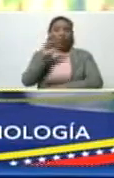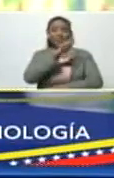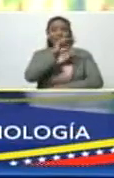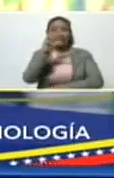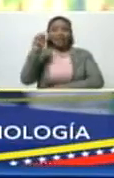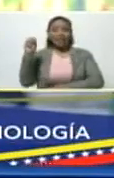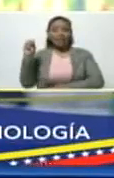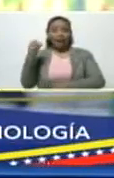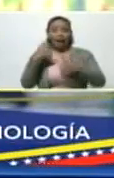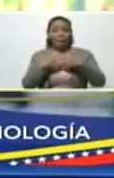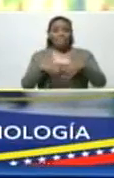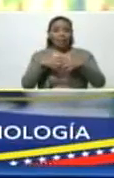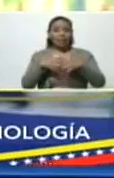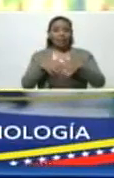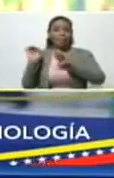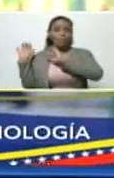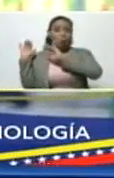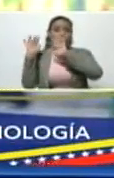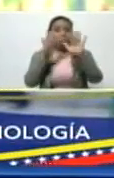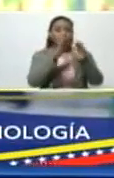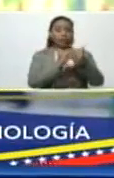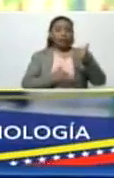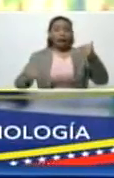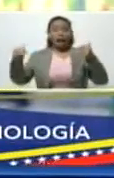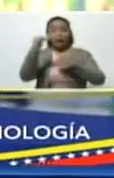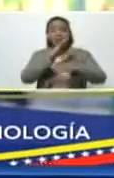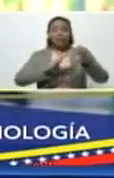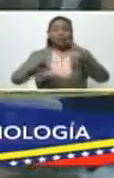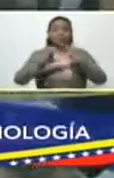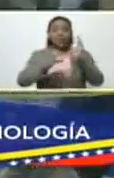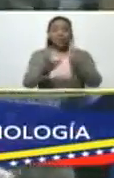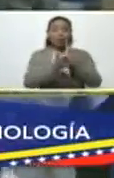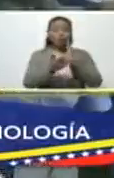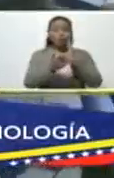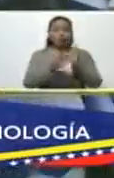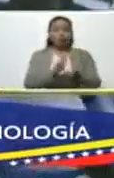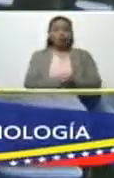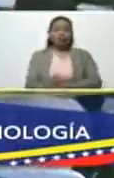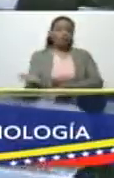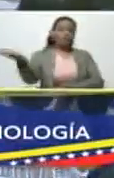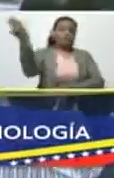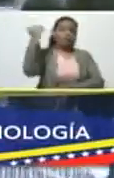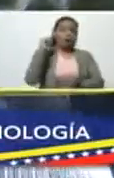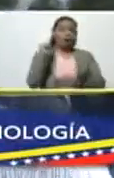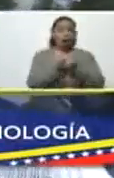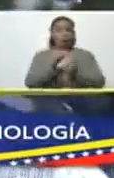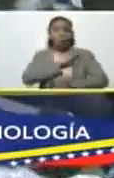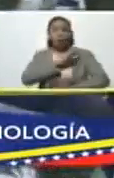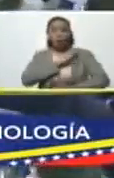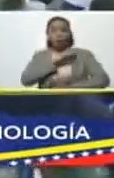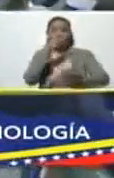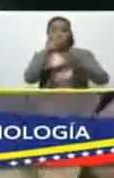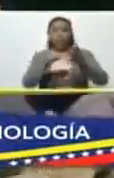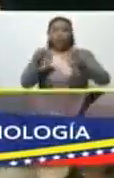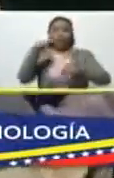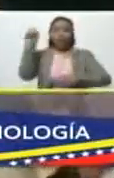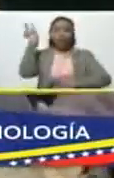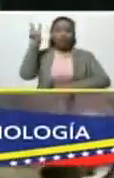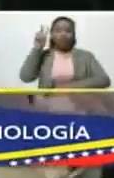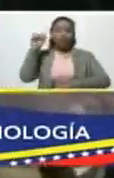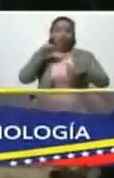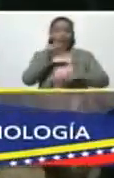300 empresas de alta ciencia, de alta tecnología, vienen con sus productos a Venezuela desde